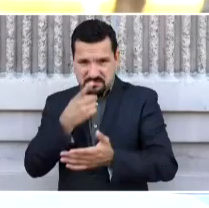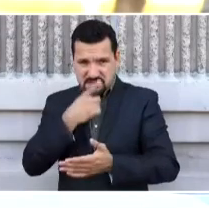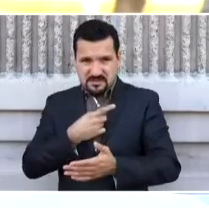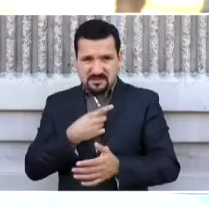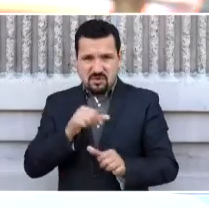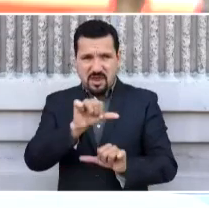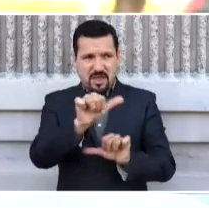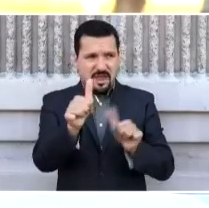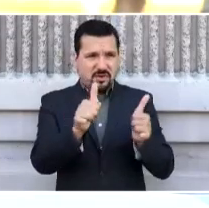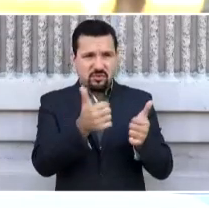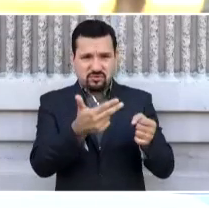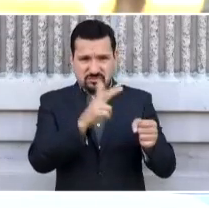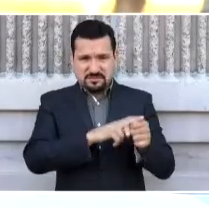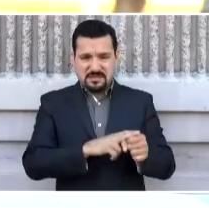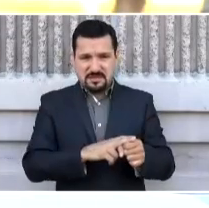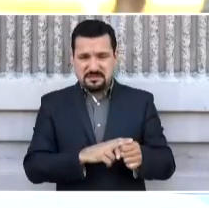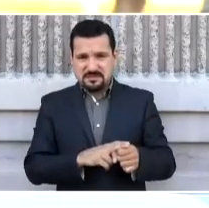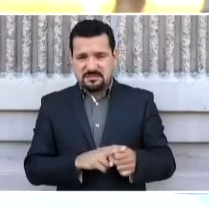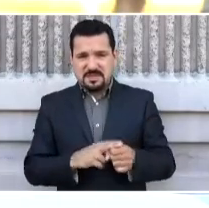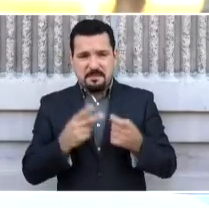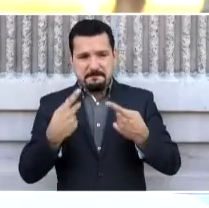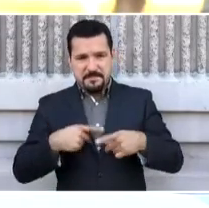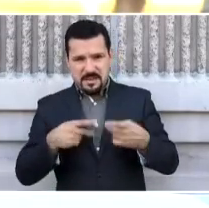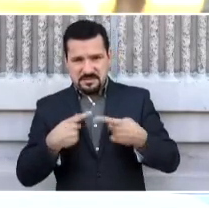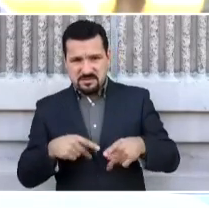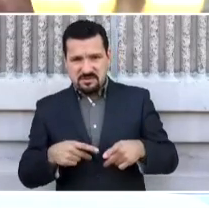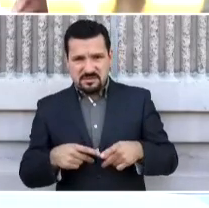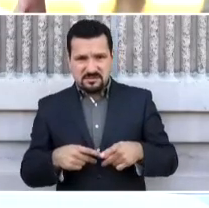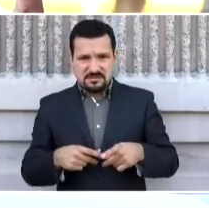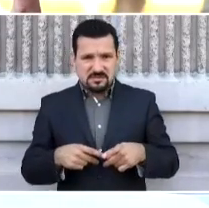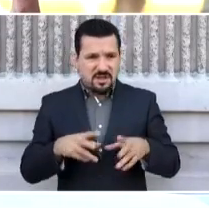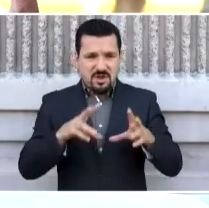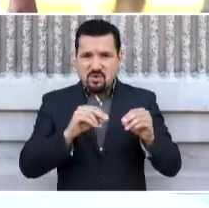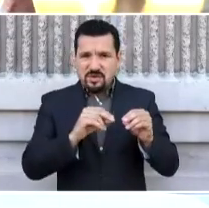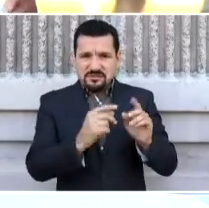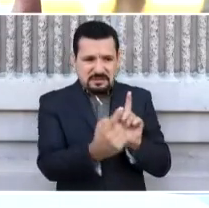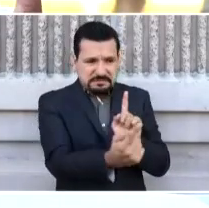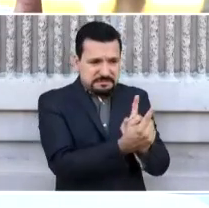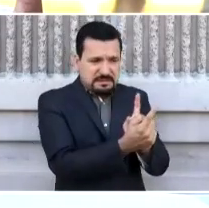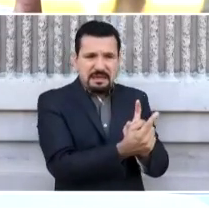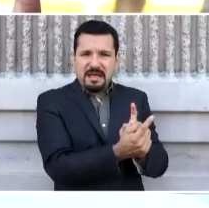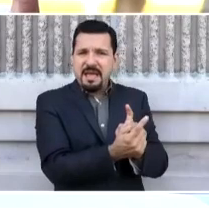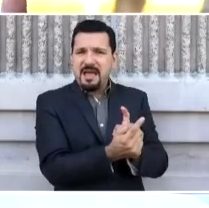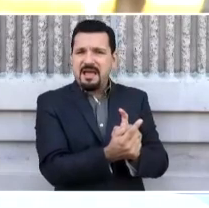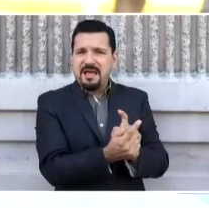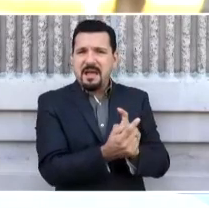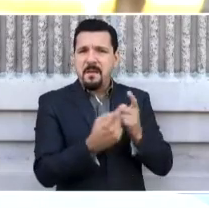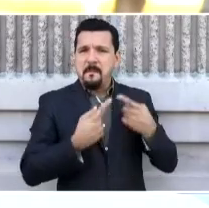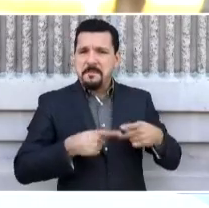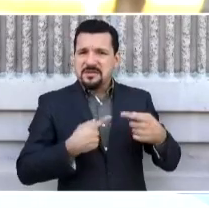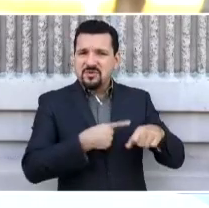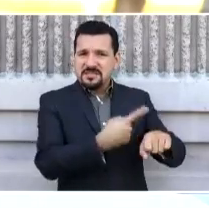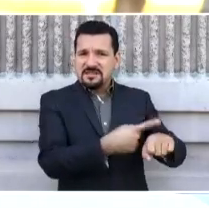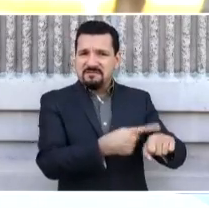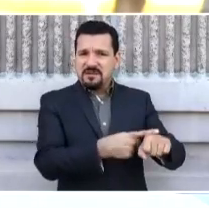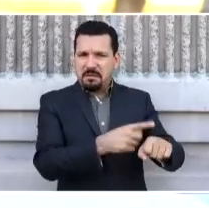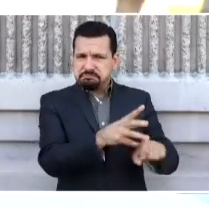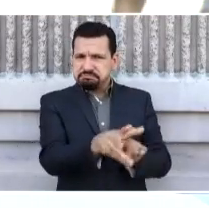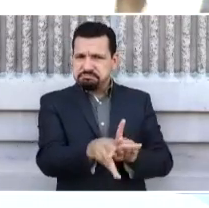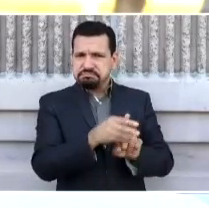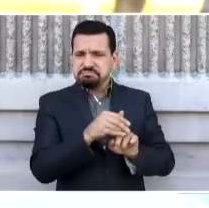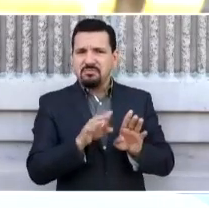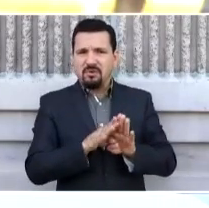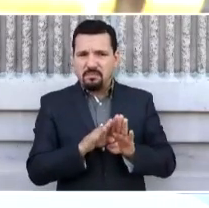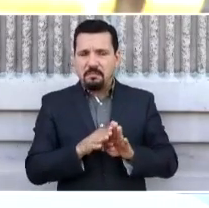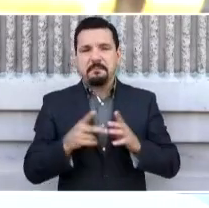en otras unidades, que personal que no está en contacto directo con pacientes se infecta. Y ahí hemos